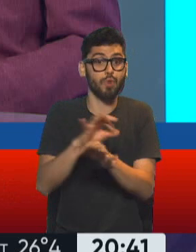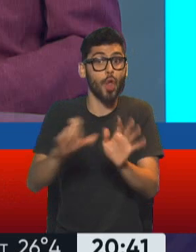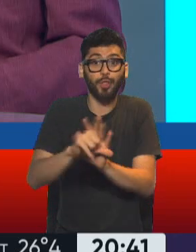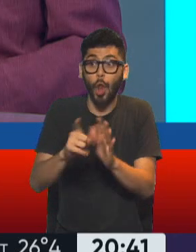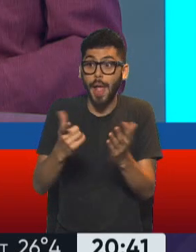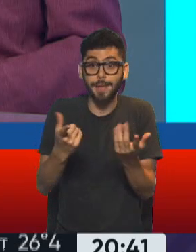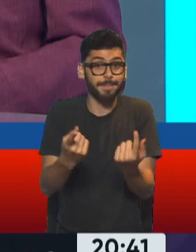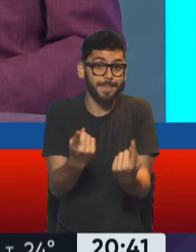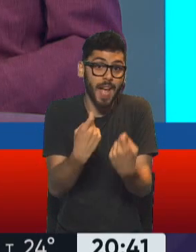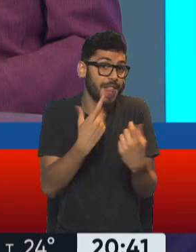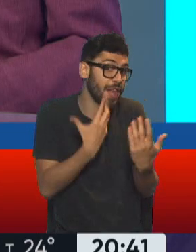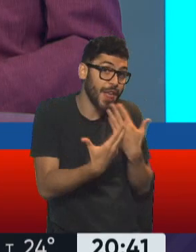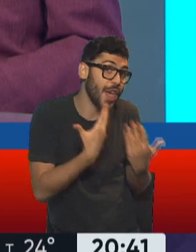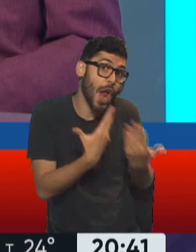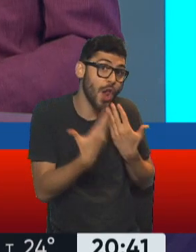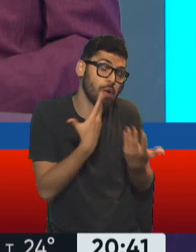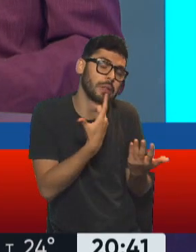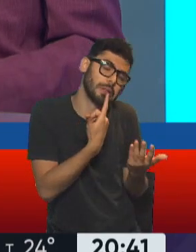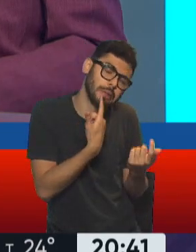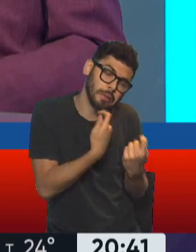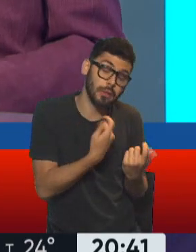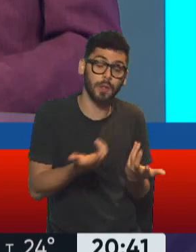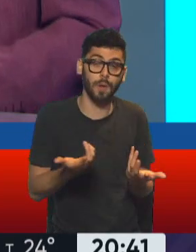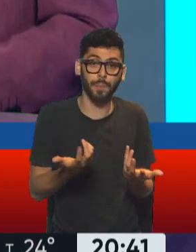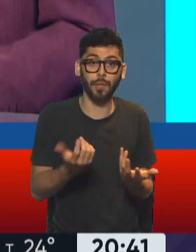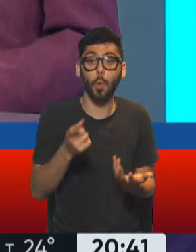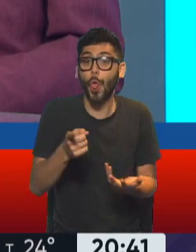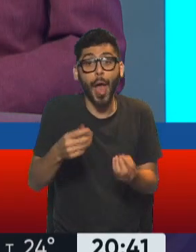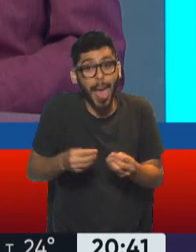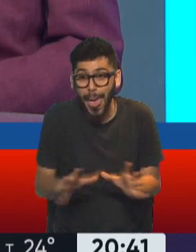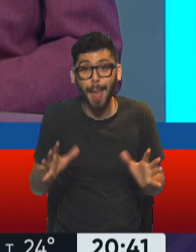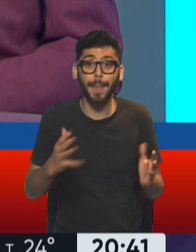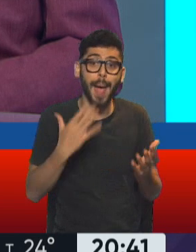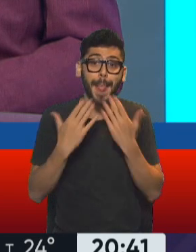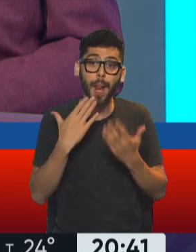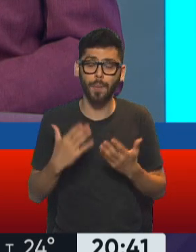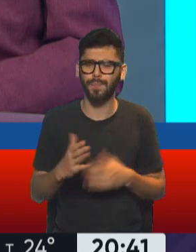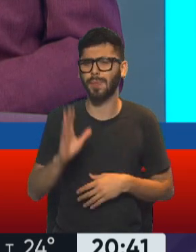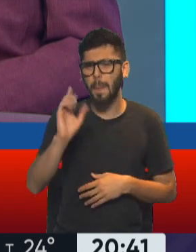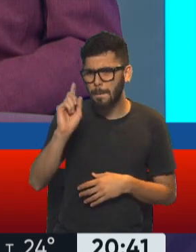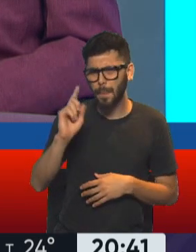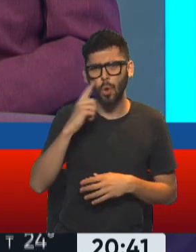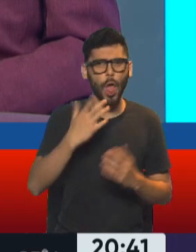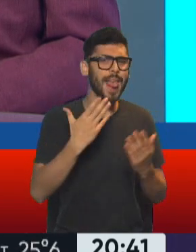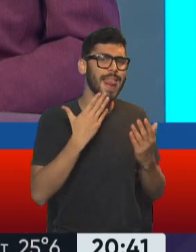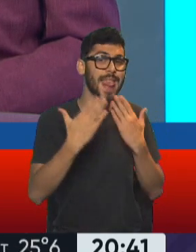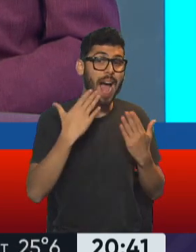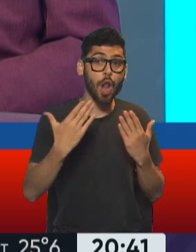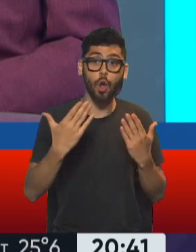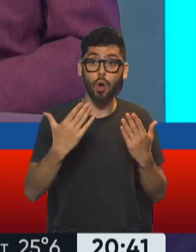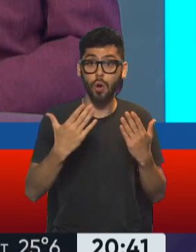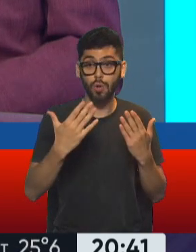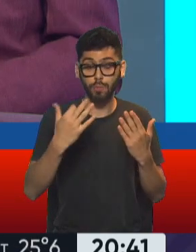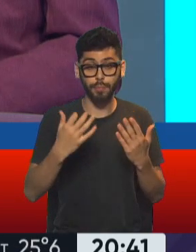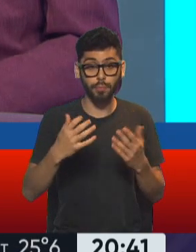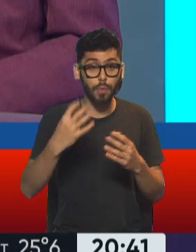ley va a ser falta dialogar y negociar mucho y ahí va a empezar el diálogo el problema que nadie piensa que abajo del diálogo hay 45 millones de